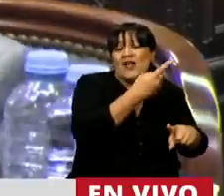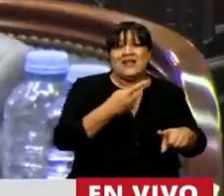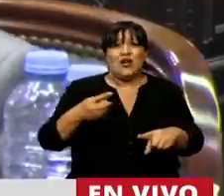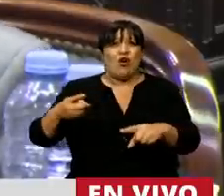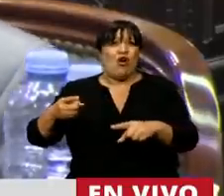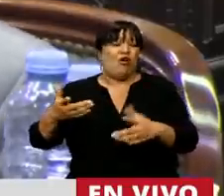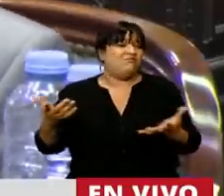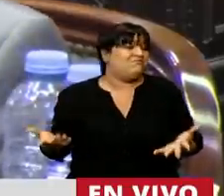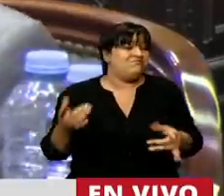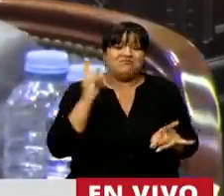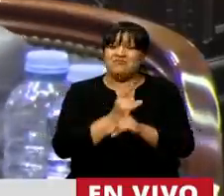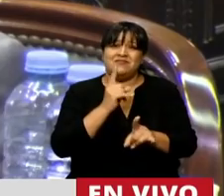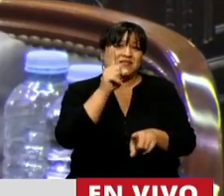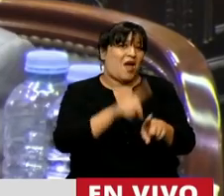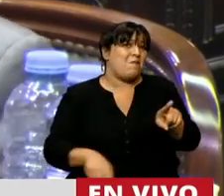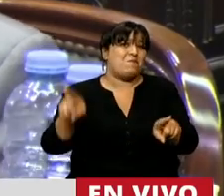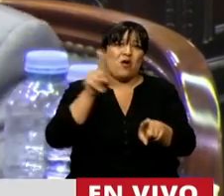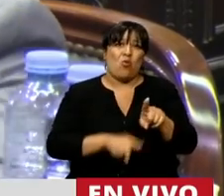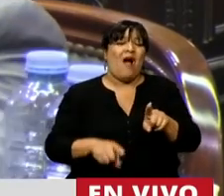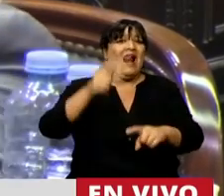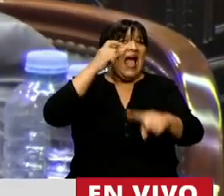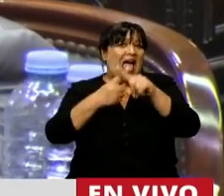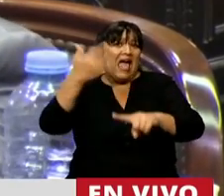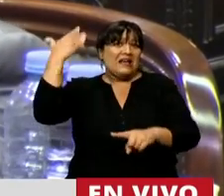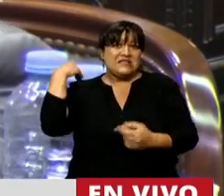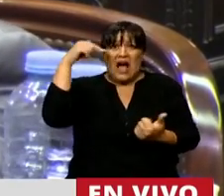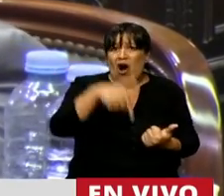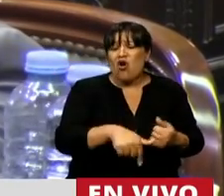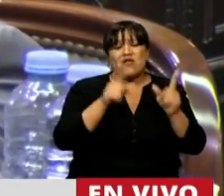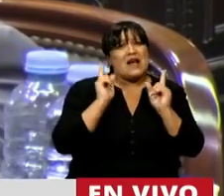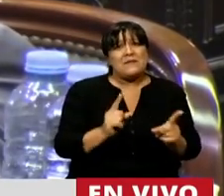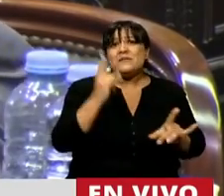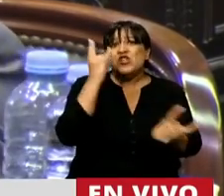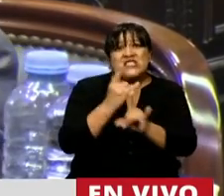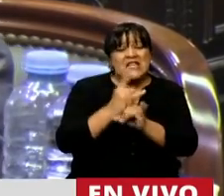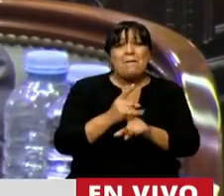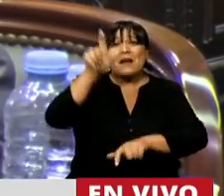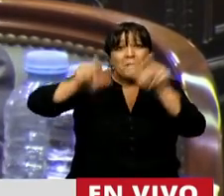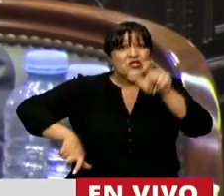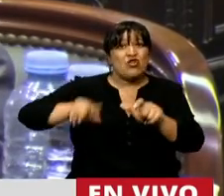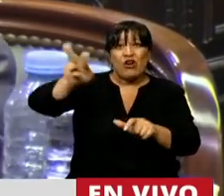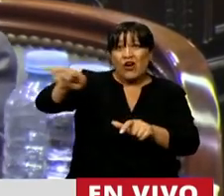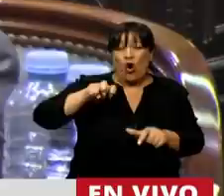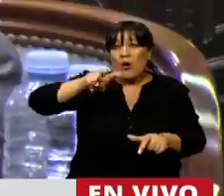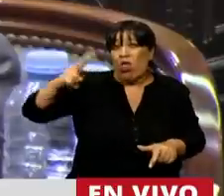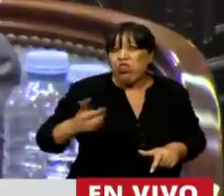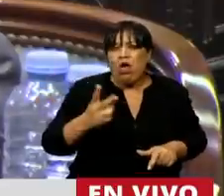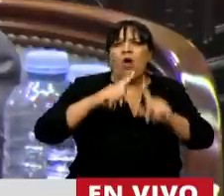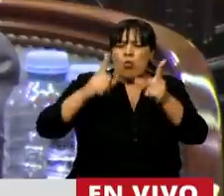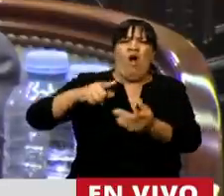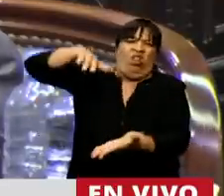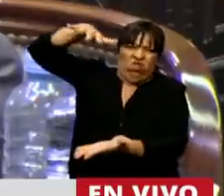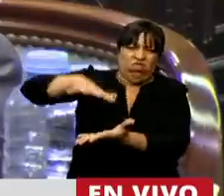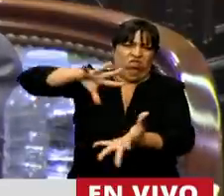otro, en un tiempo y en otro. Siempre le metemos la mano en el bolso a los que menos tienen. Es facilísimo en